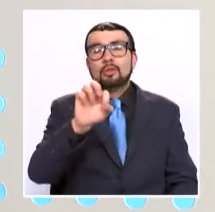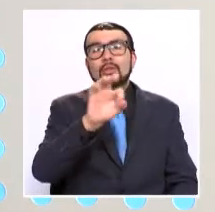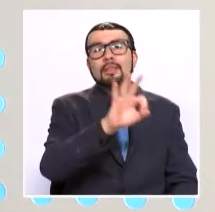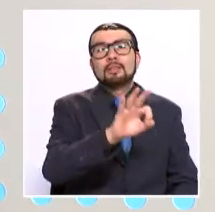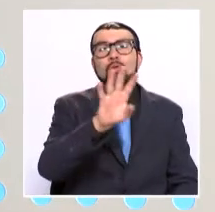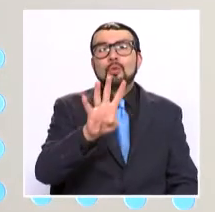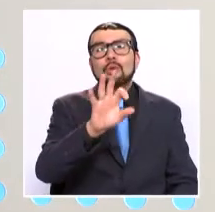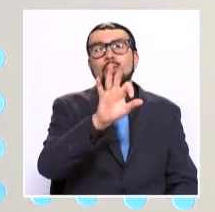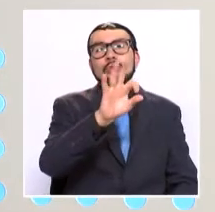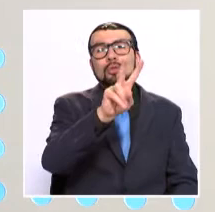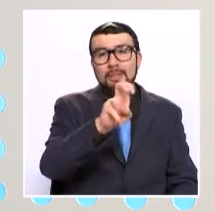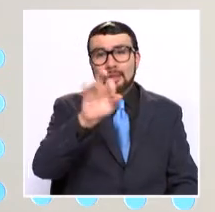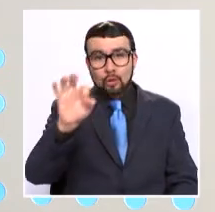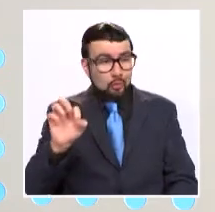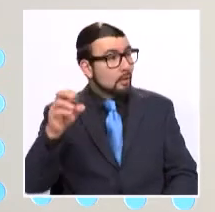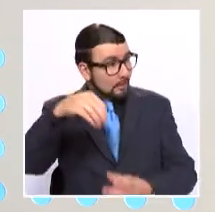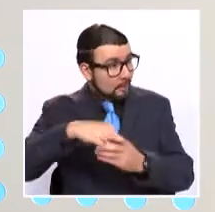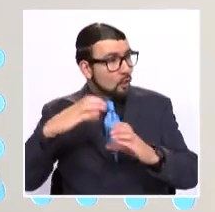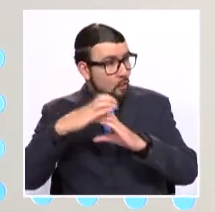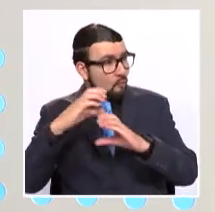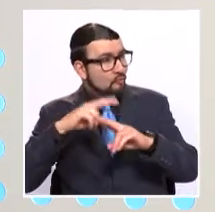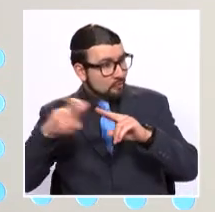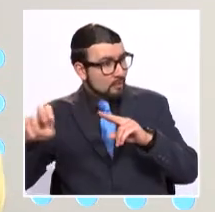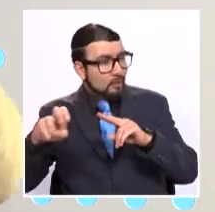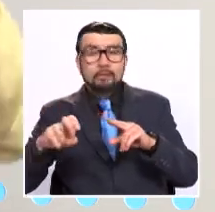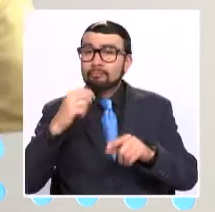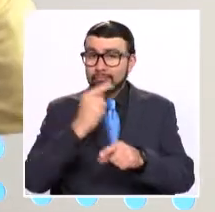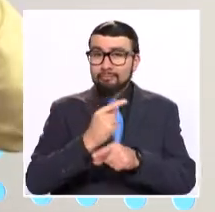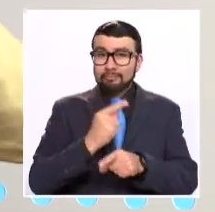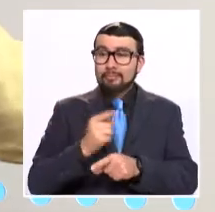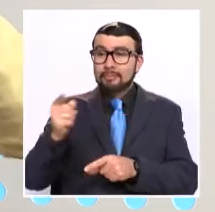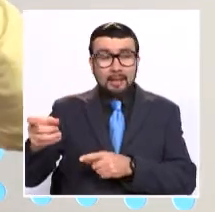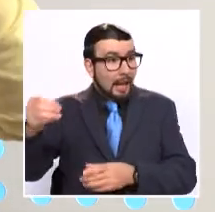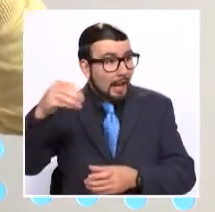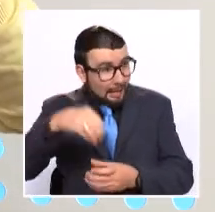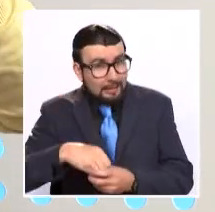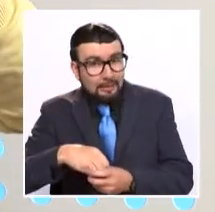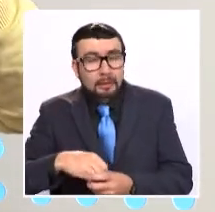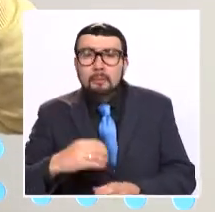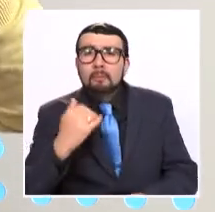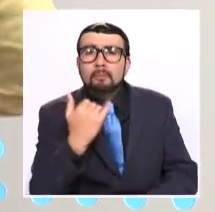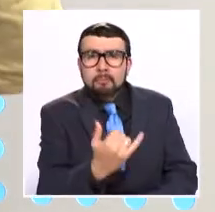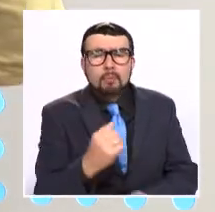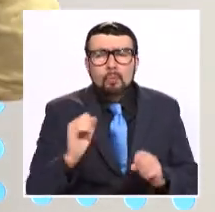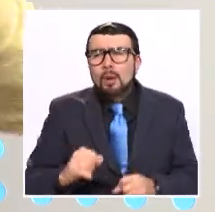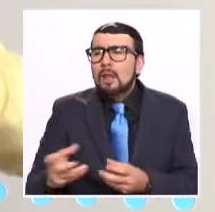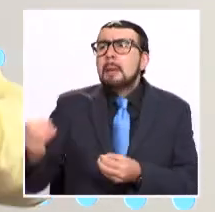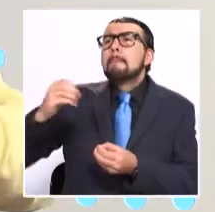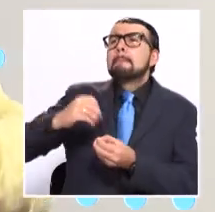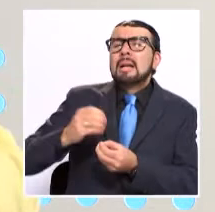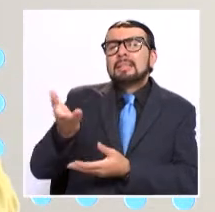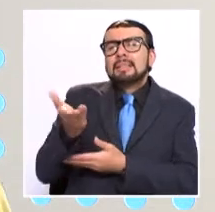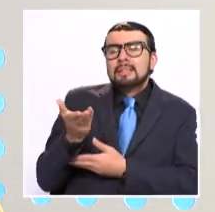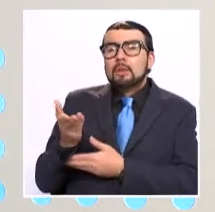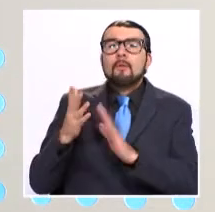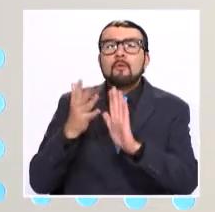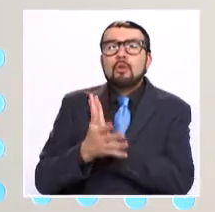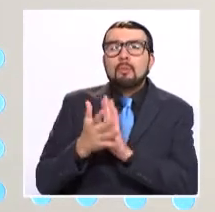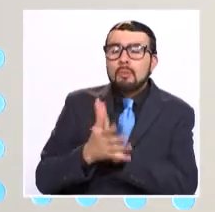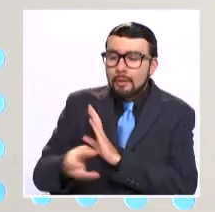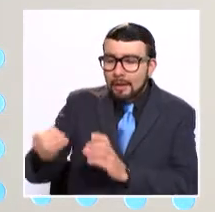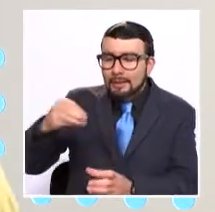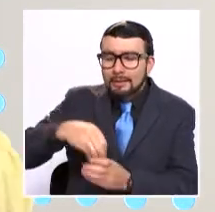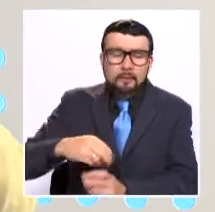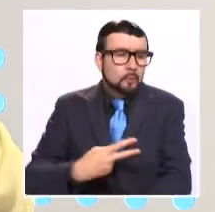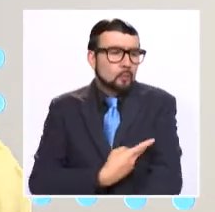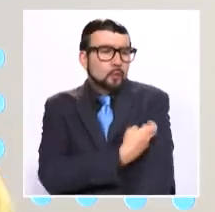878-3438 en Confal Manizales, ¿no? Correcto. Y ahí, que son las sedes donde ustedes pueden inclusive pedir información, donde están todos esos esquemas de vacunación y